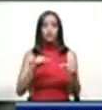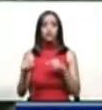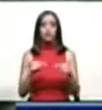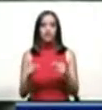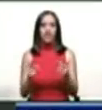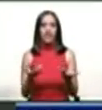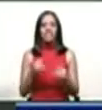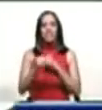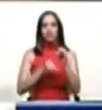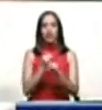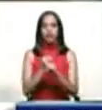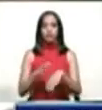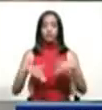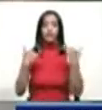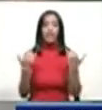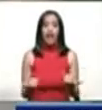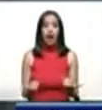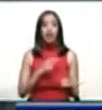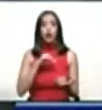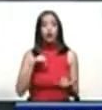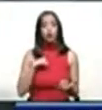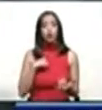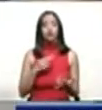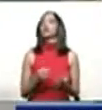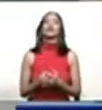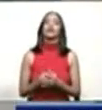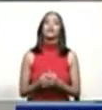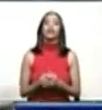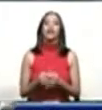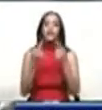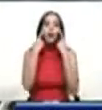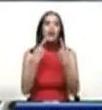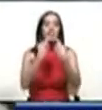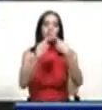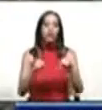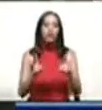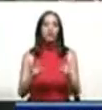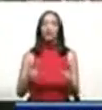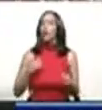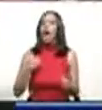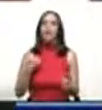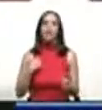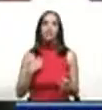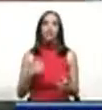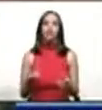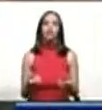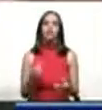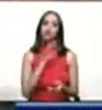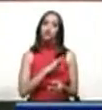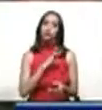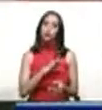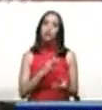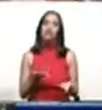internacional. Ahora, nosotros eso no lo aceptamos. La diferencia que pueda haber con cualquier socio se va a saldar